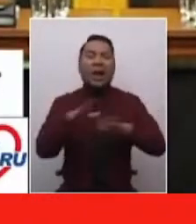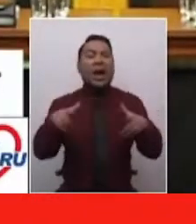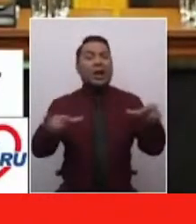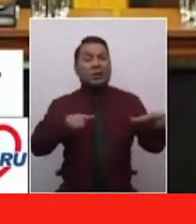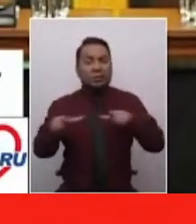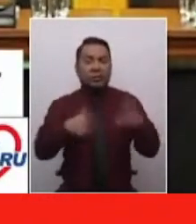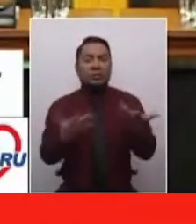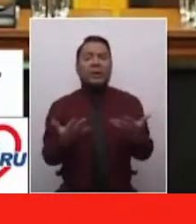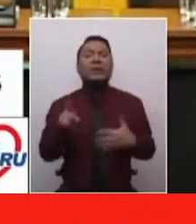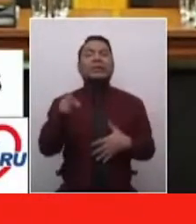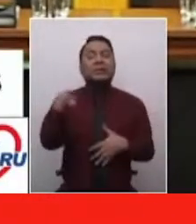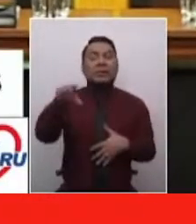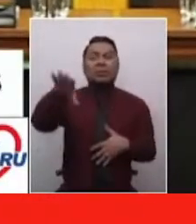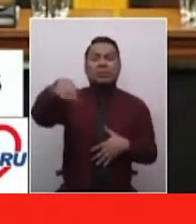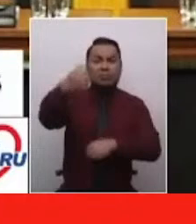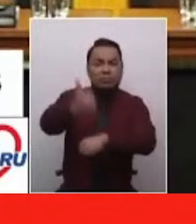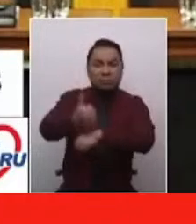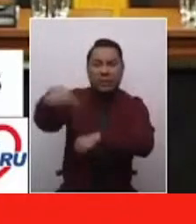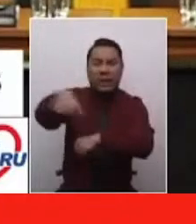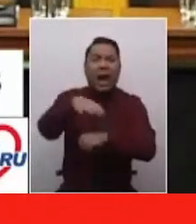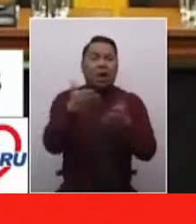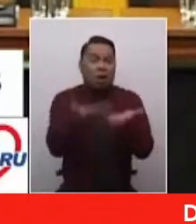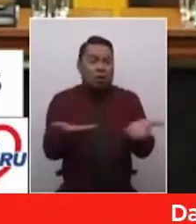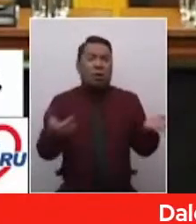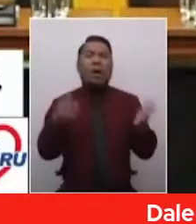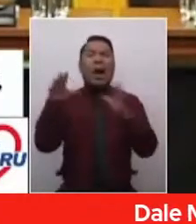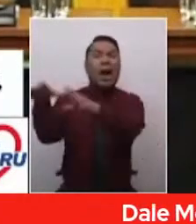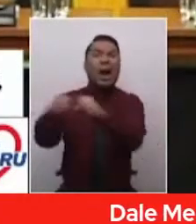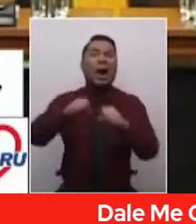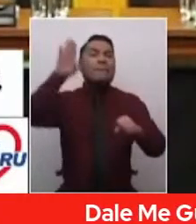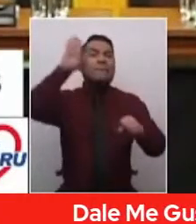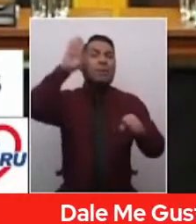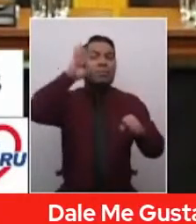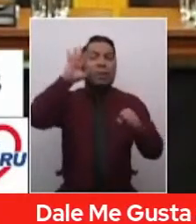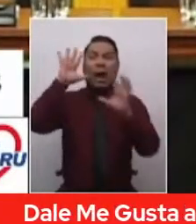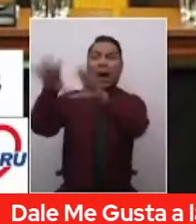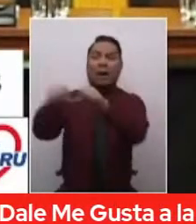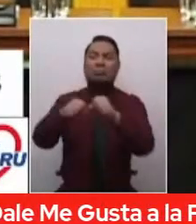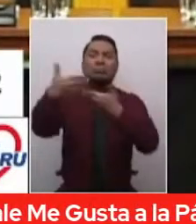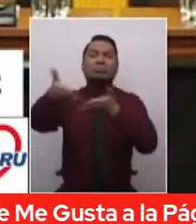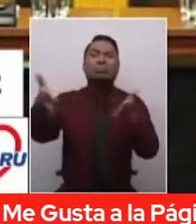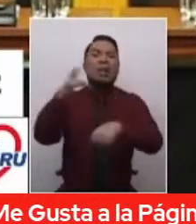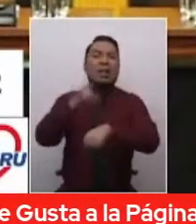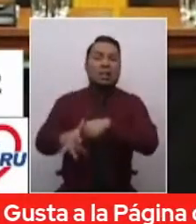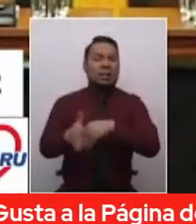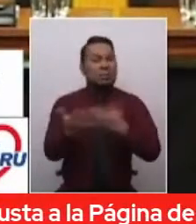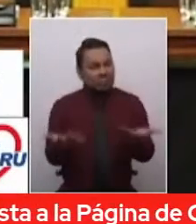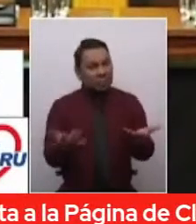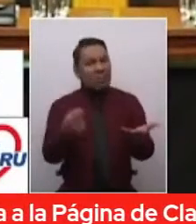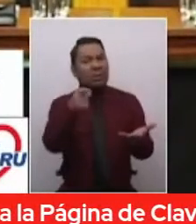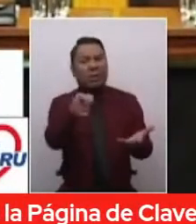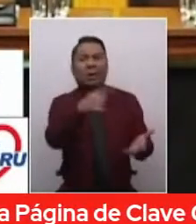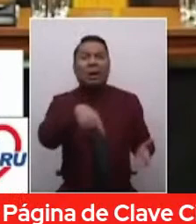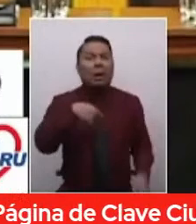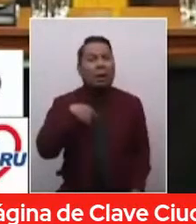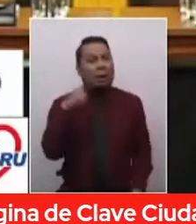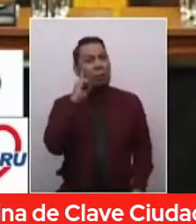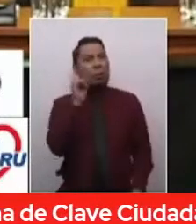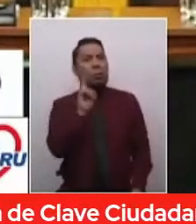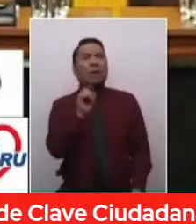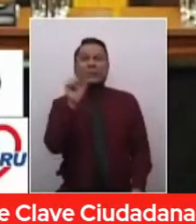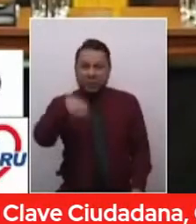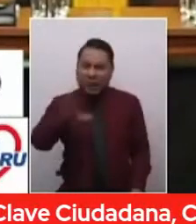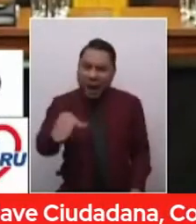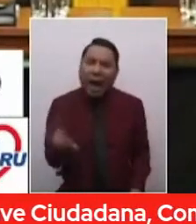de la superintendencia, hay bienes que están incautados por la Policía Nacional. Señoras y señores, no nos dejemos engañar, hay los